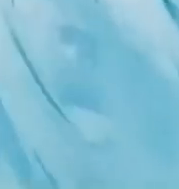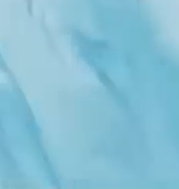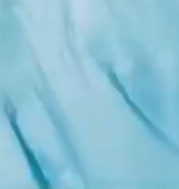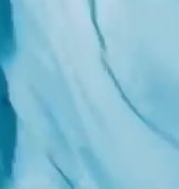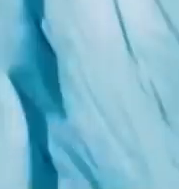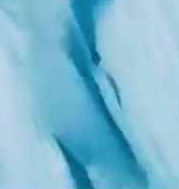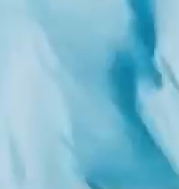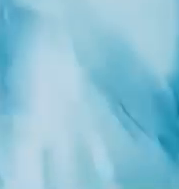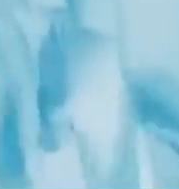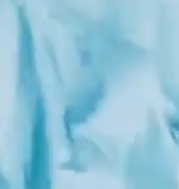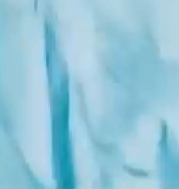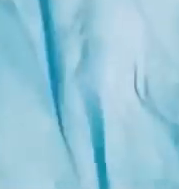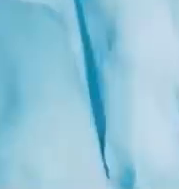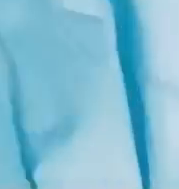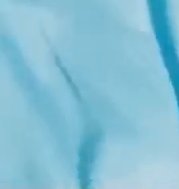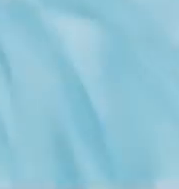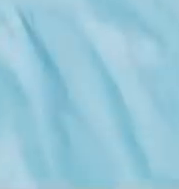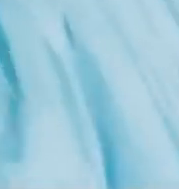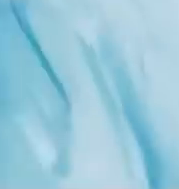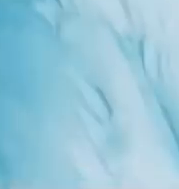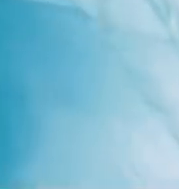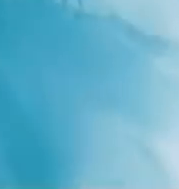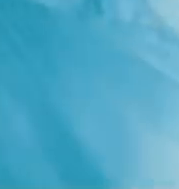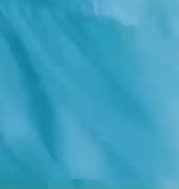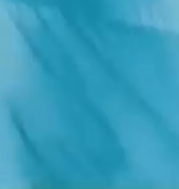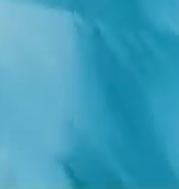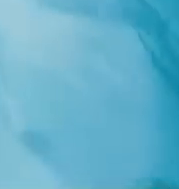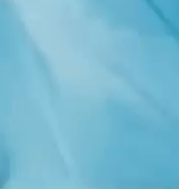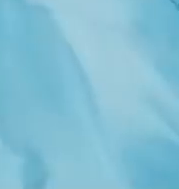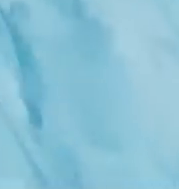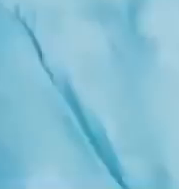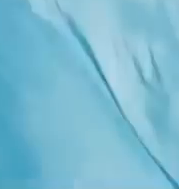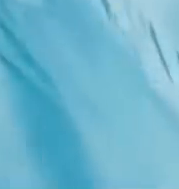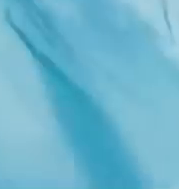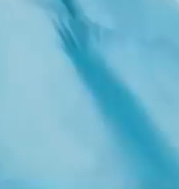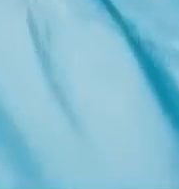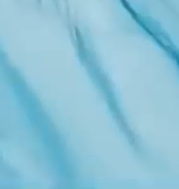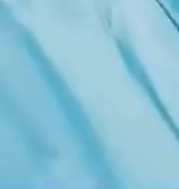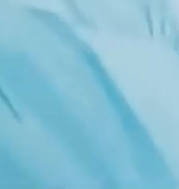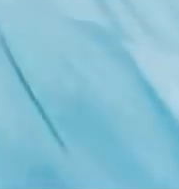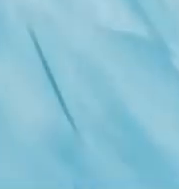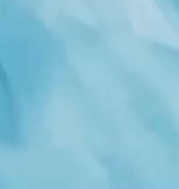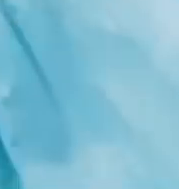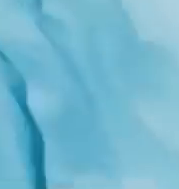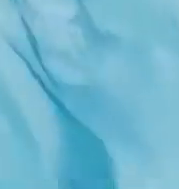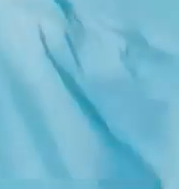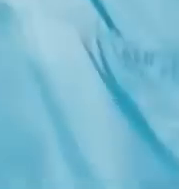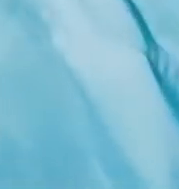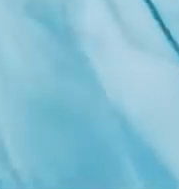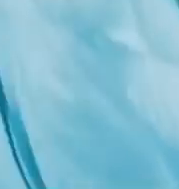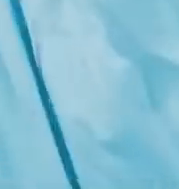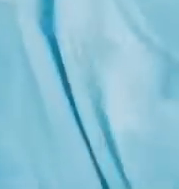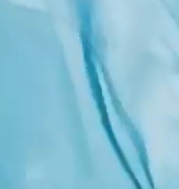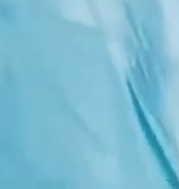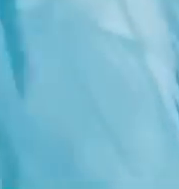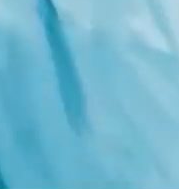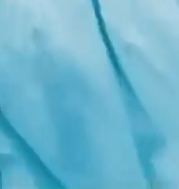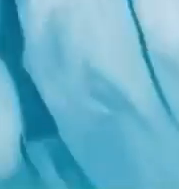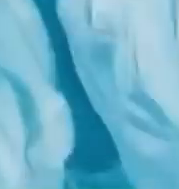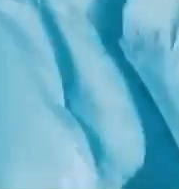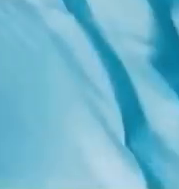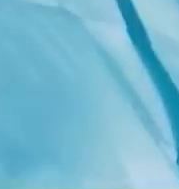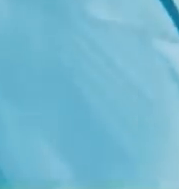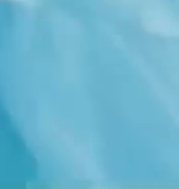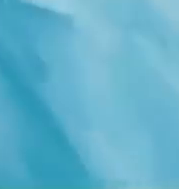Radio Nacional y LS82 Canal 7, la televisión pública, junto a todas las emisoras que